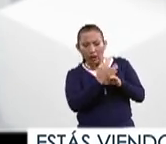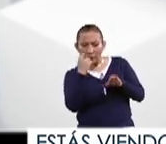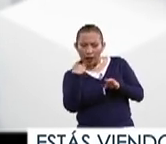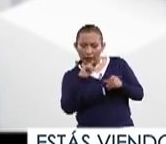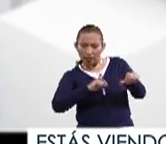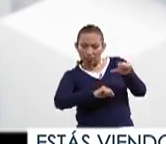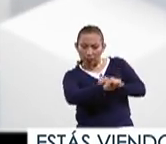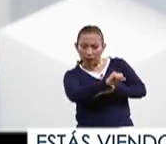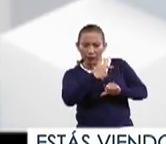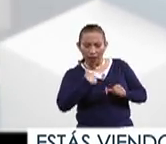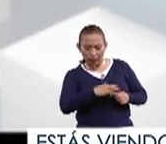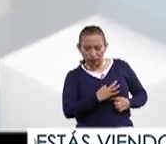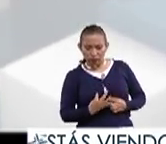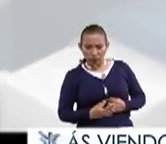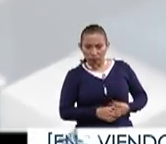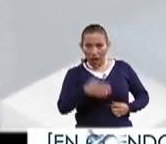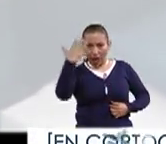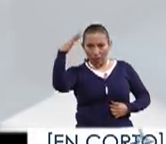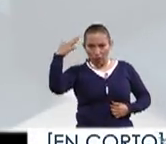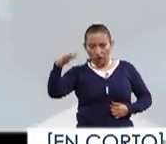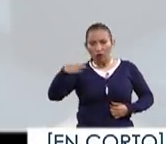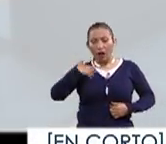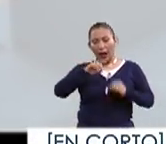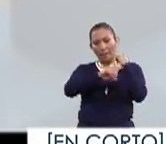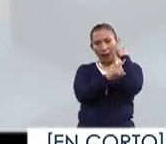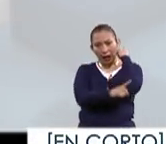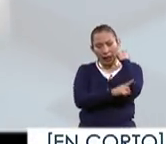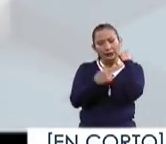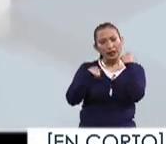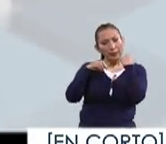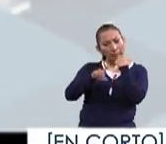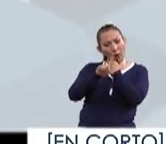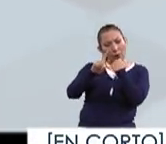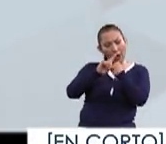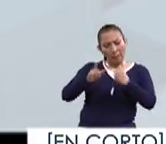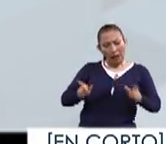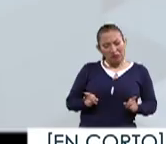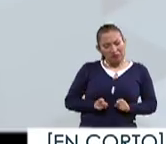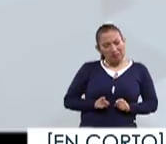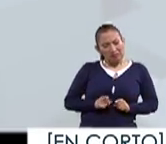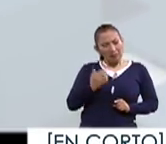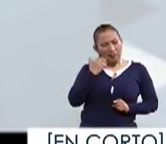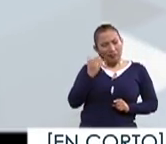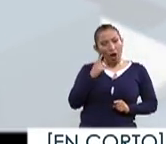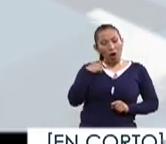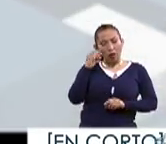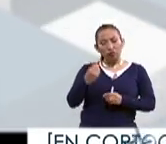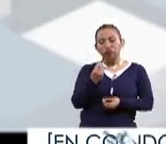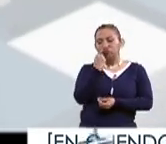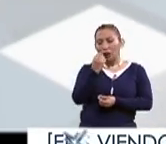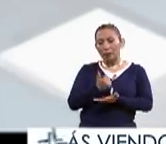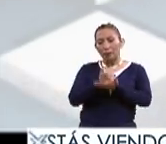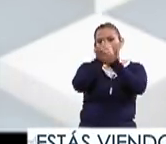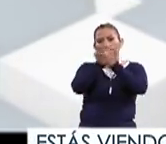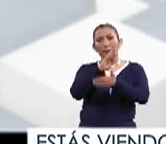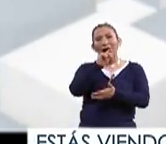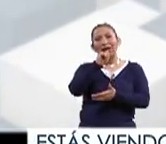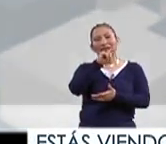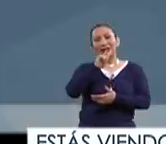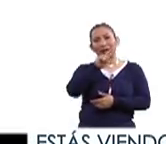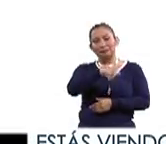del trasplante de intestino en adultos, embarazo y síndrome de intestino corto tratado con nutrición parenteral.